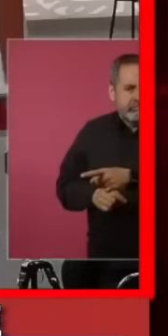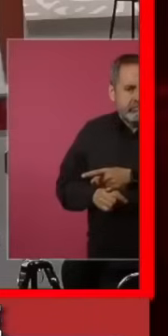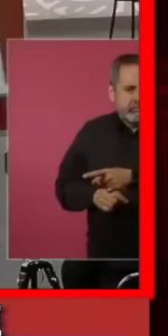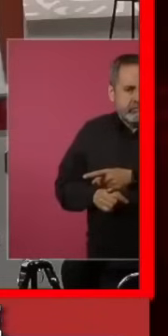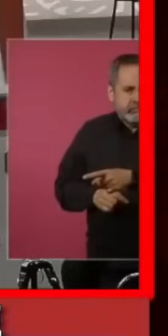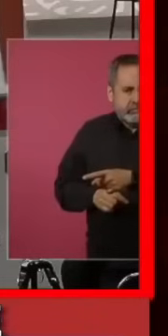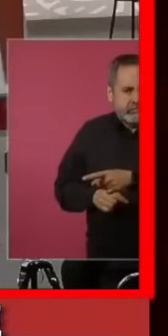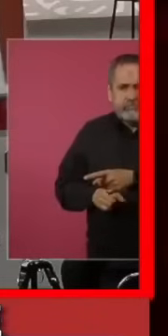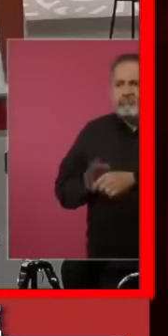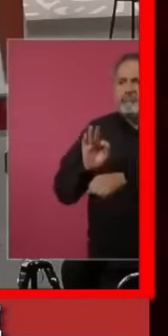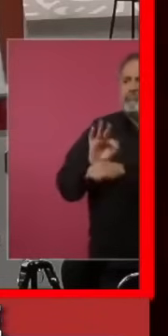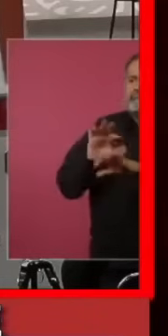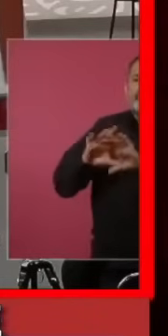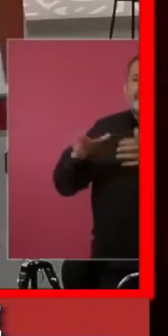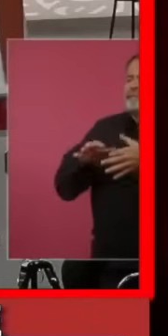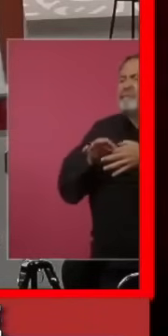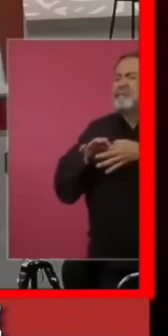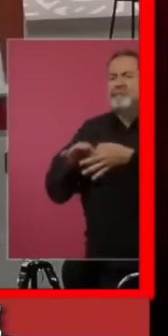al pueblo,